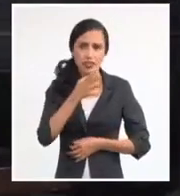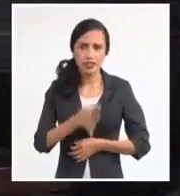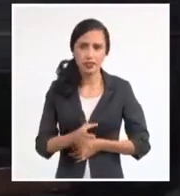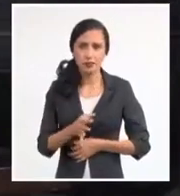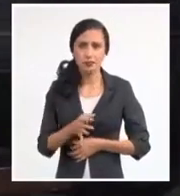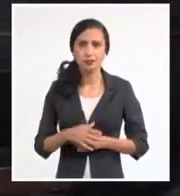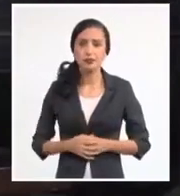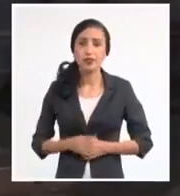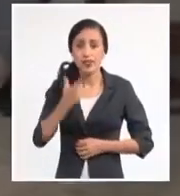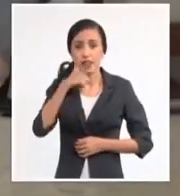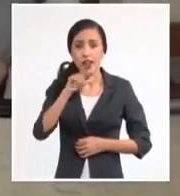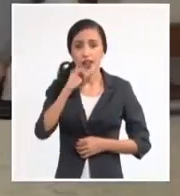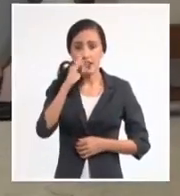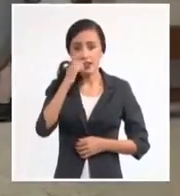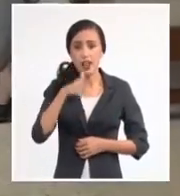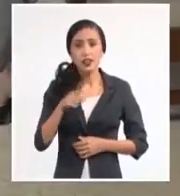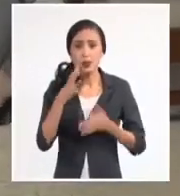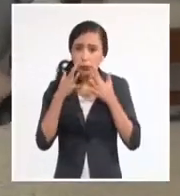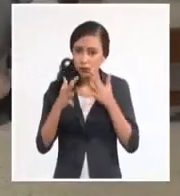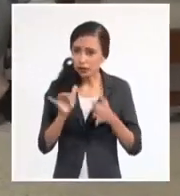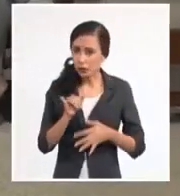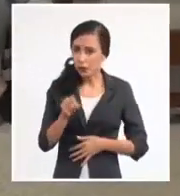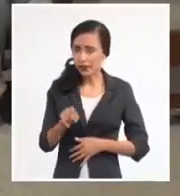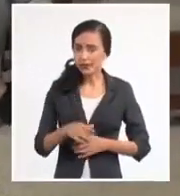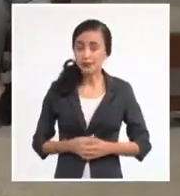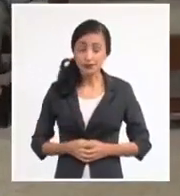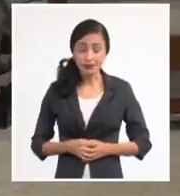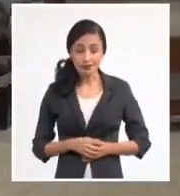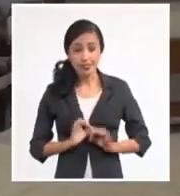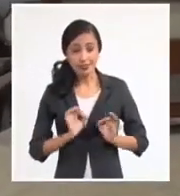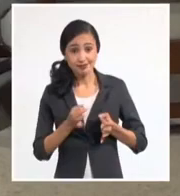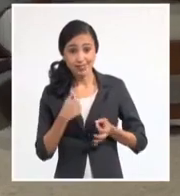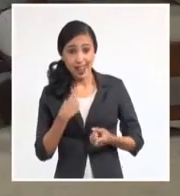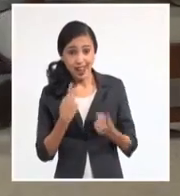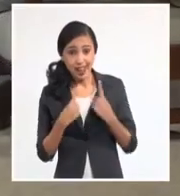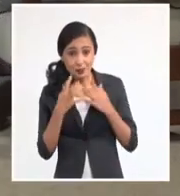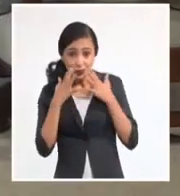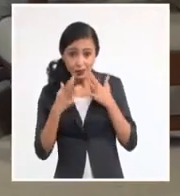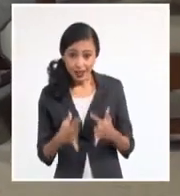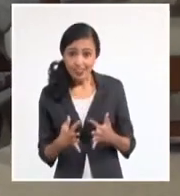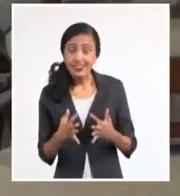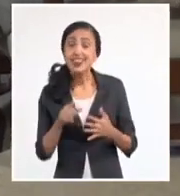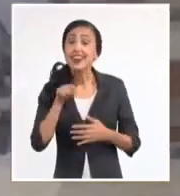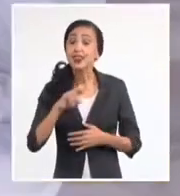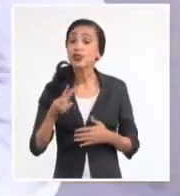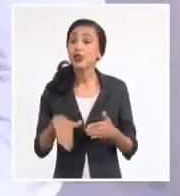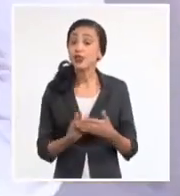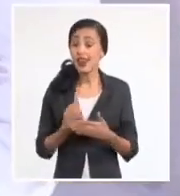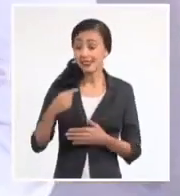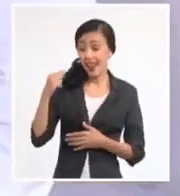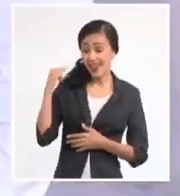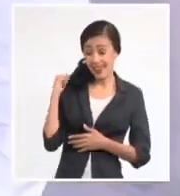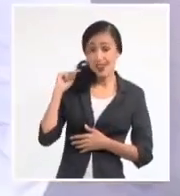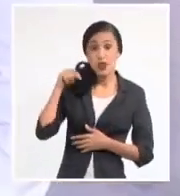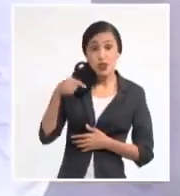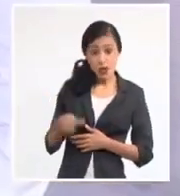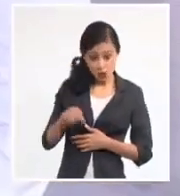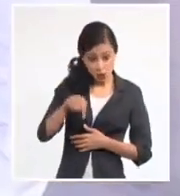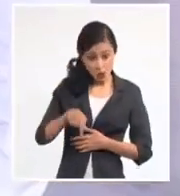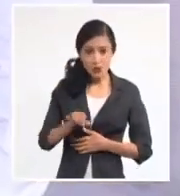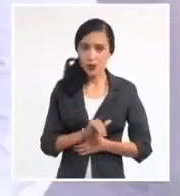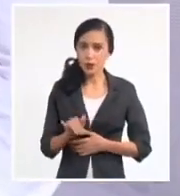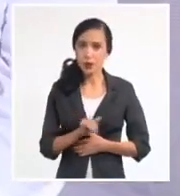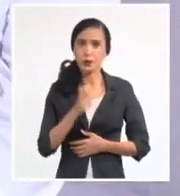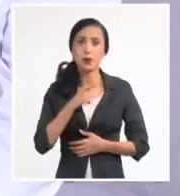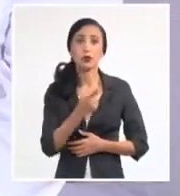para ti. Sucedieron cosas interesantísimas y muy conmovedoras en estos 2 días, ayer y hoy. Por ejemplo, ustedes hablaban de